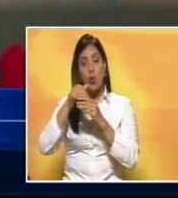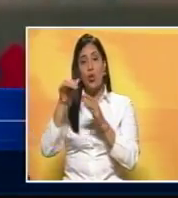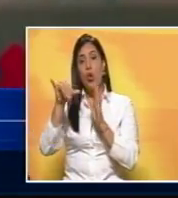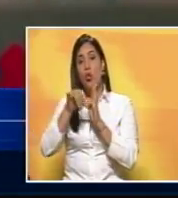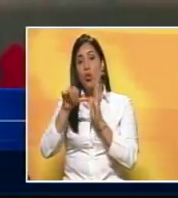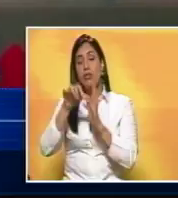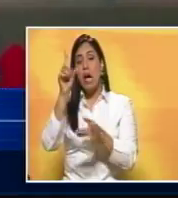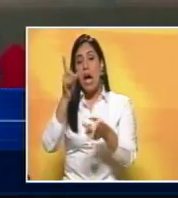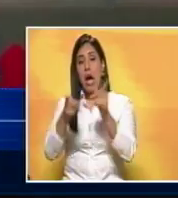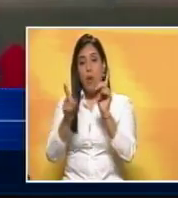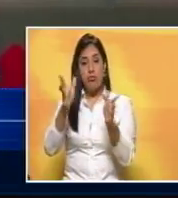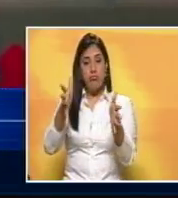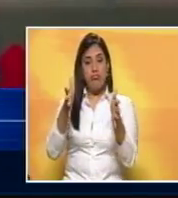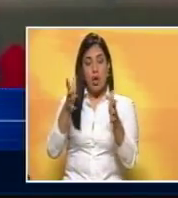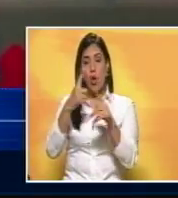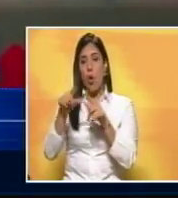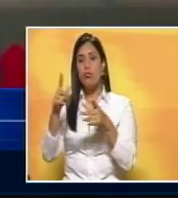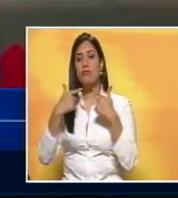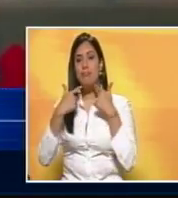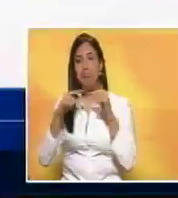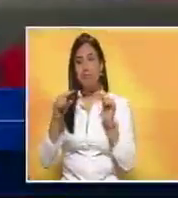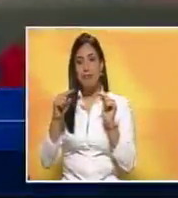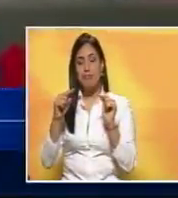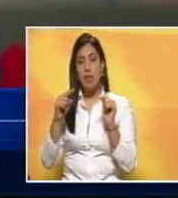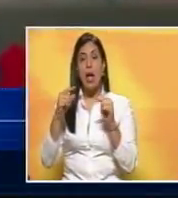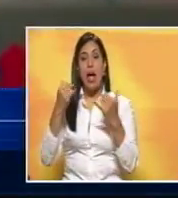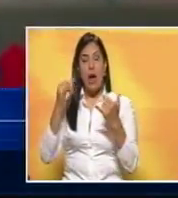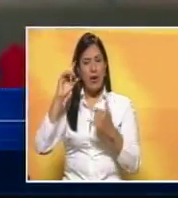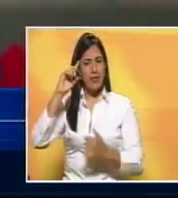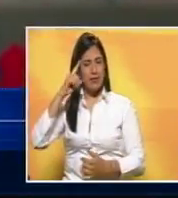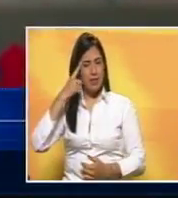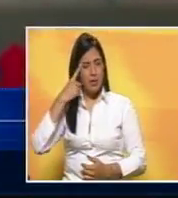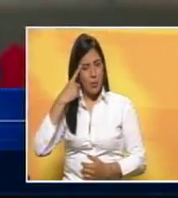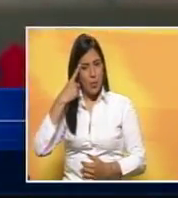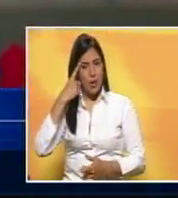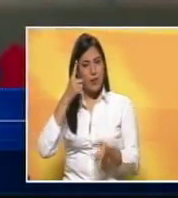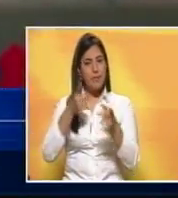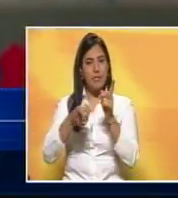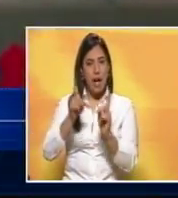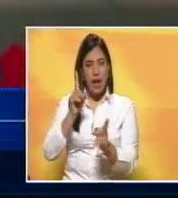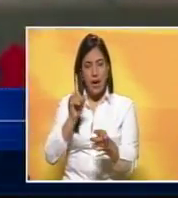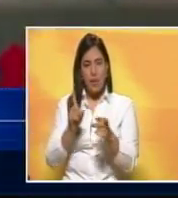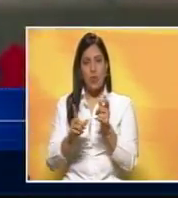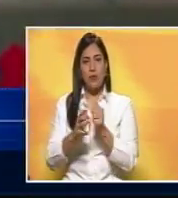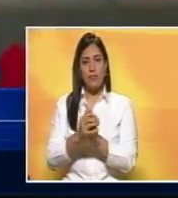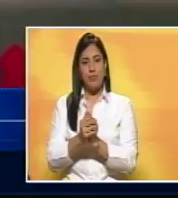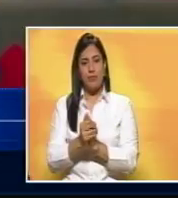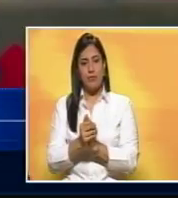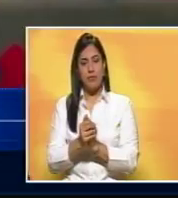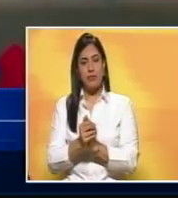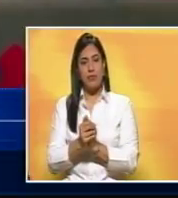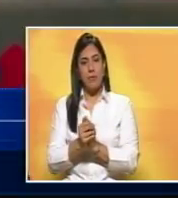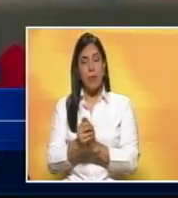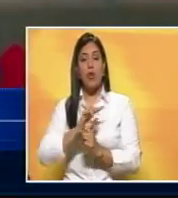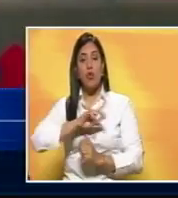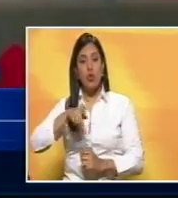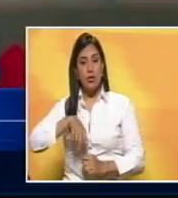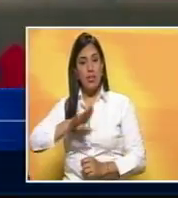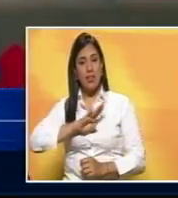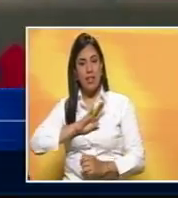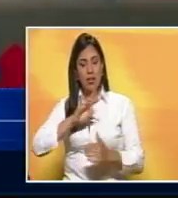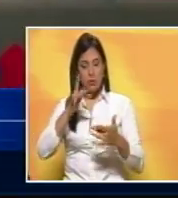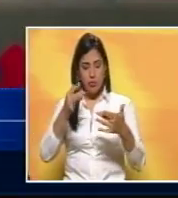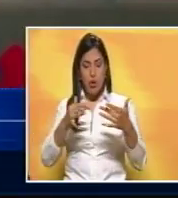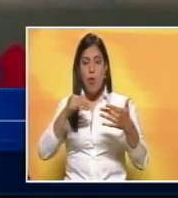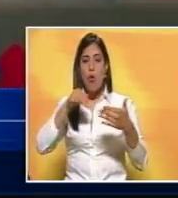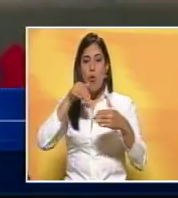donde algunos han ganado y otros han perdido. Para recordar algunas de ellas, nosotros tenemos un